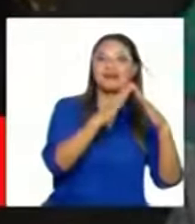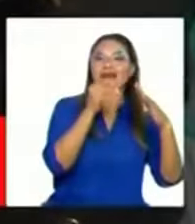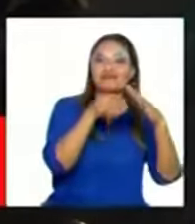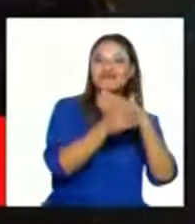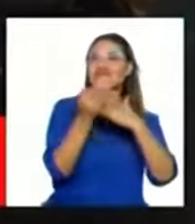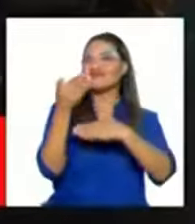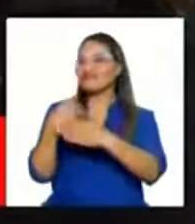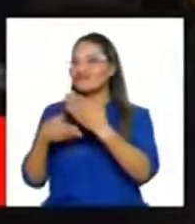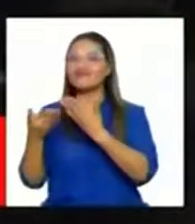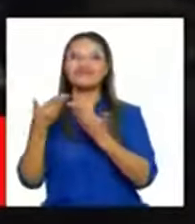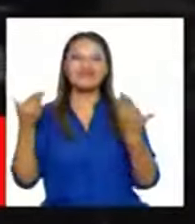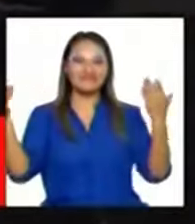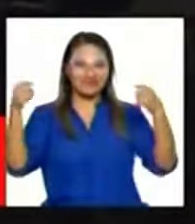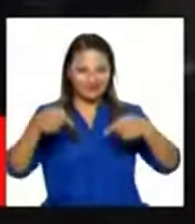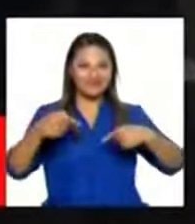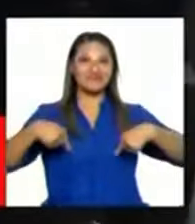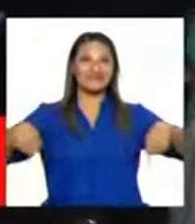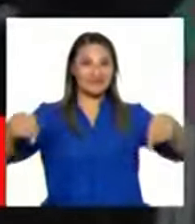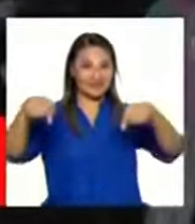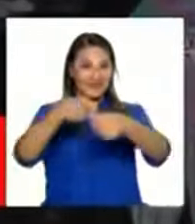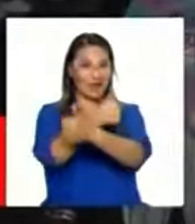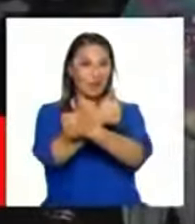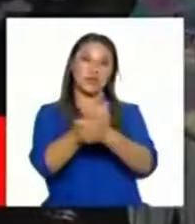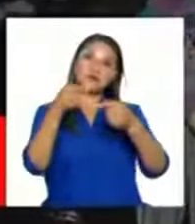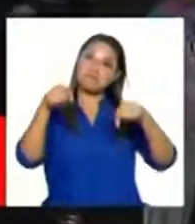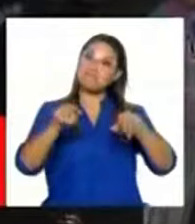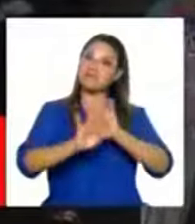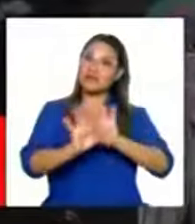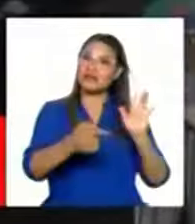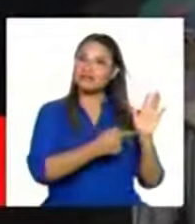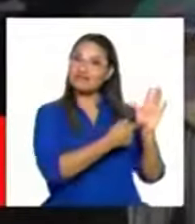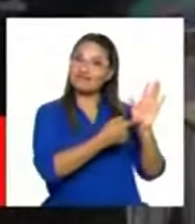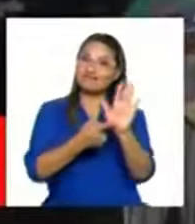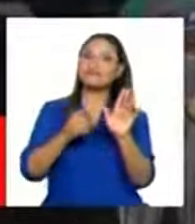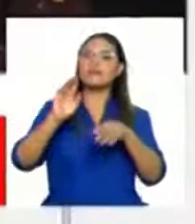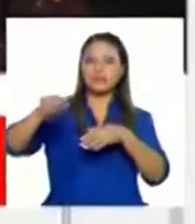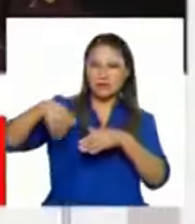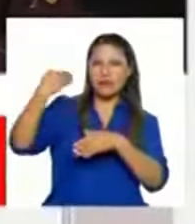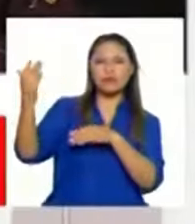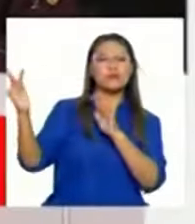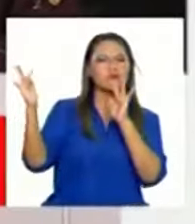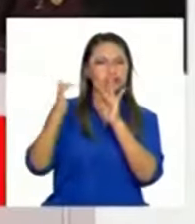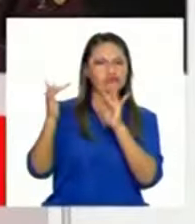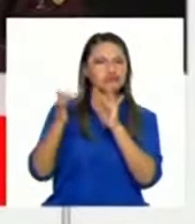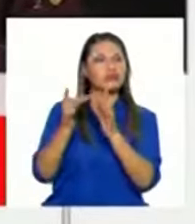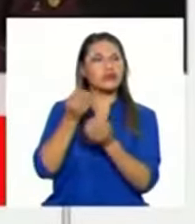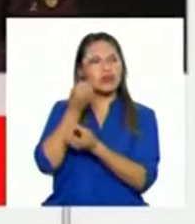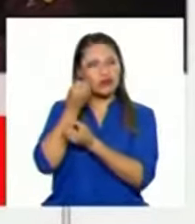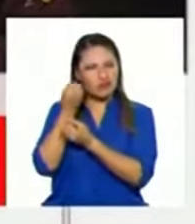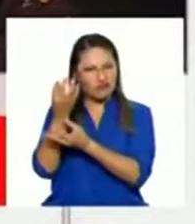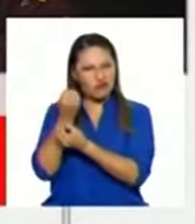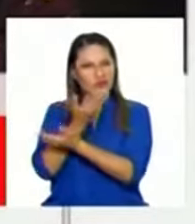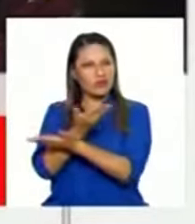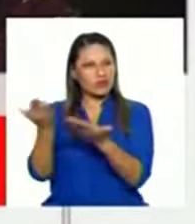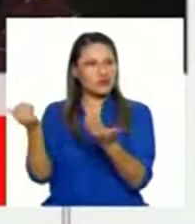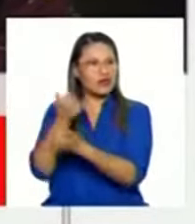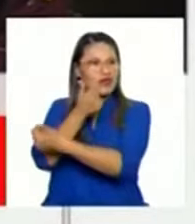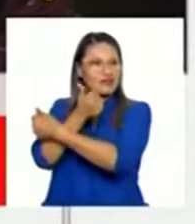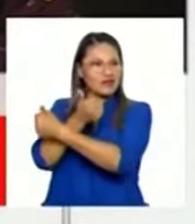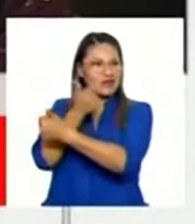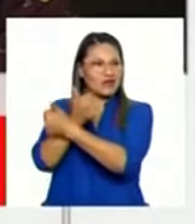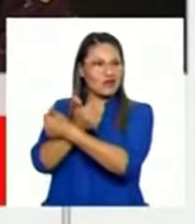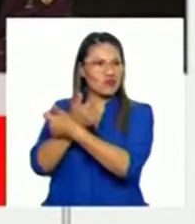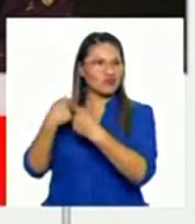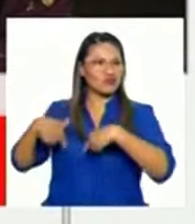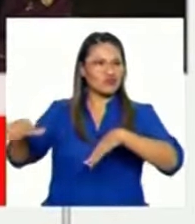Nicolás, este es el panorama a estas horas de la noche. Nosotros vamos a retornar con ustedes para seguir actualizando la información desde Ayacucho, la ciudad